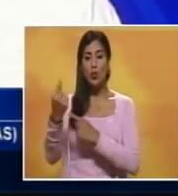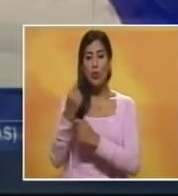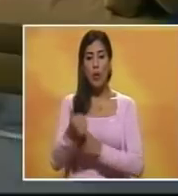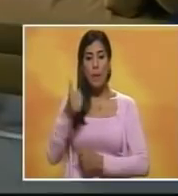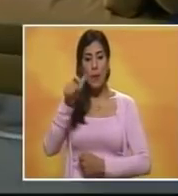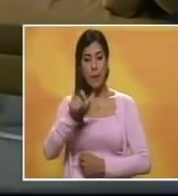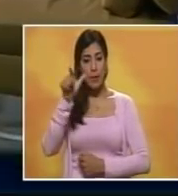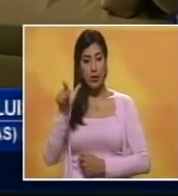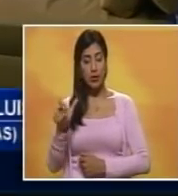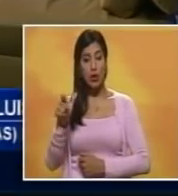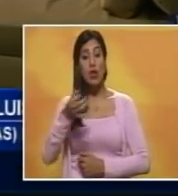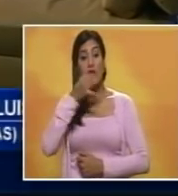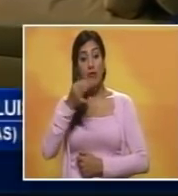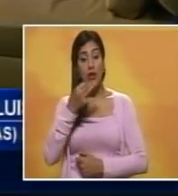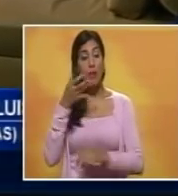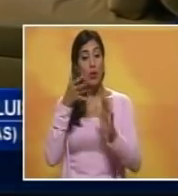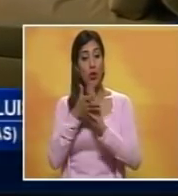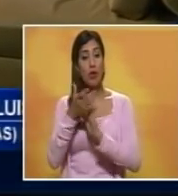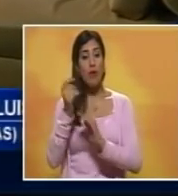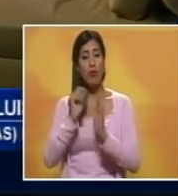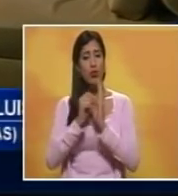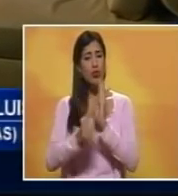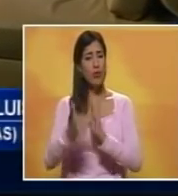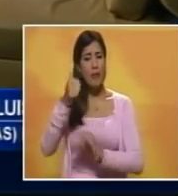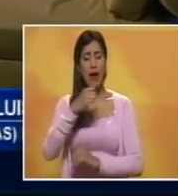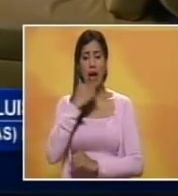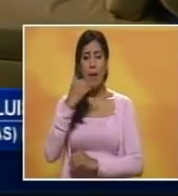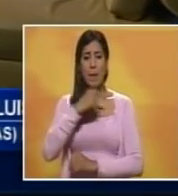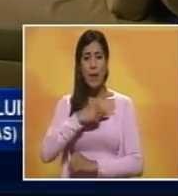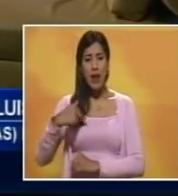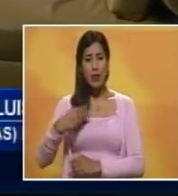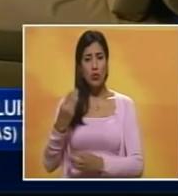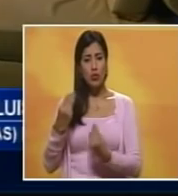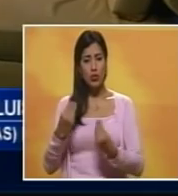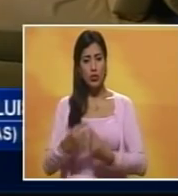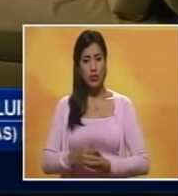mayoría. Figueroa se refirió al índice delictivo en la entidad.